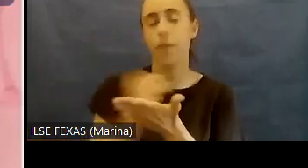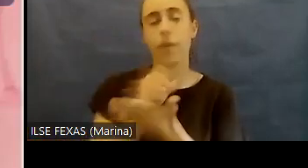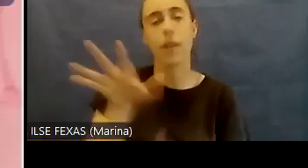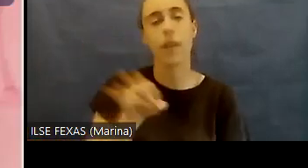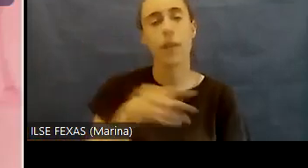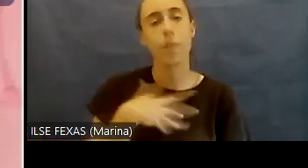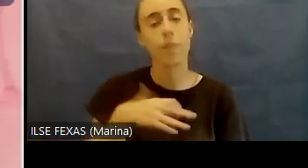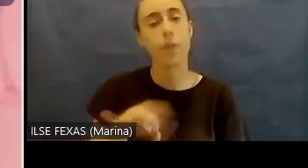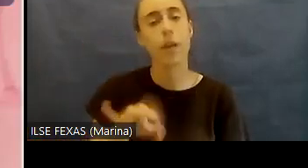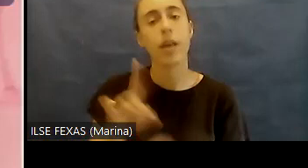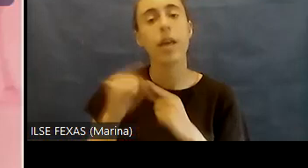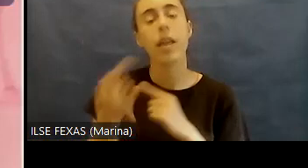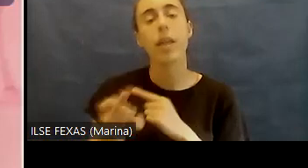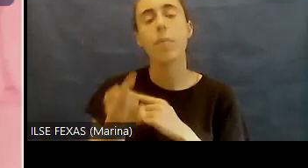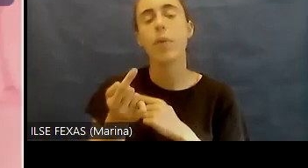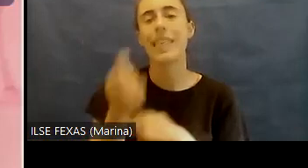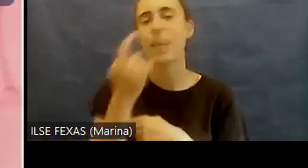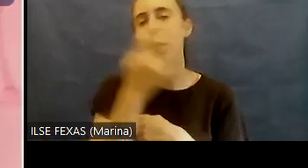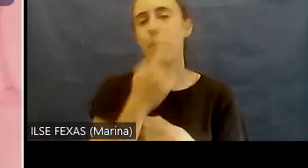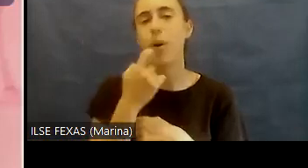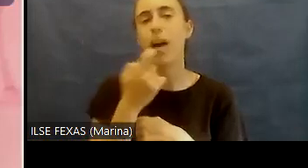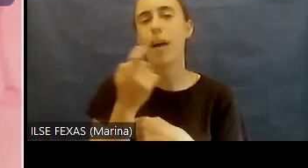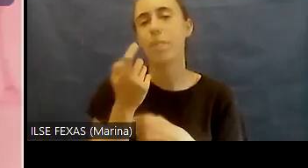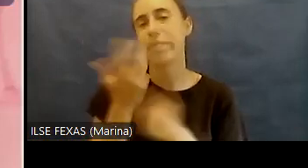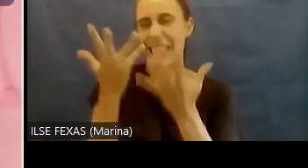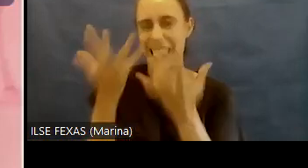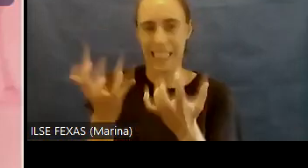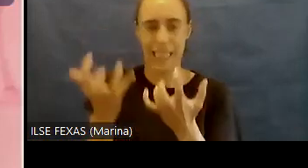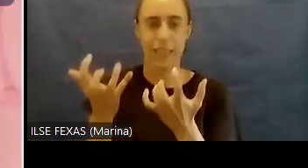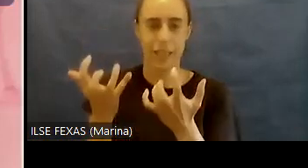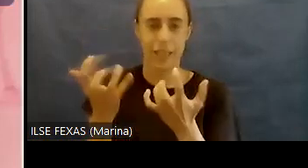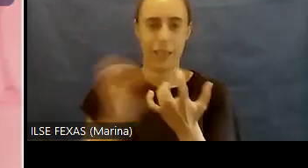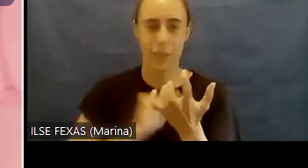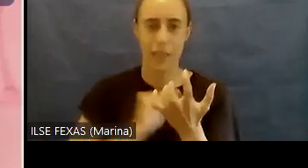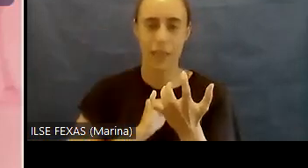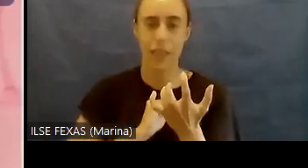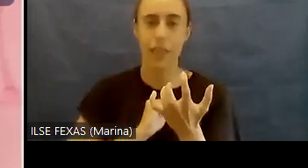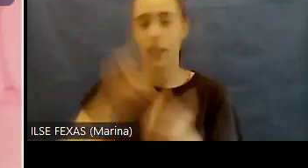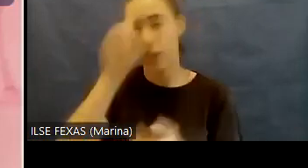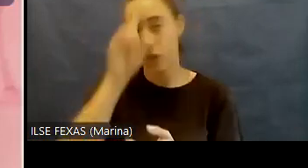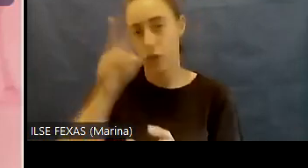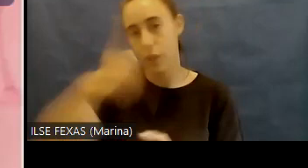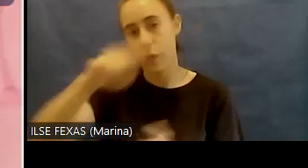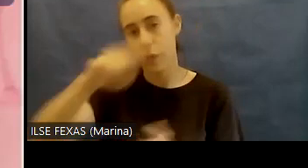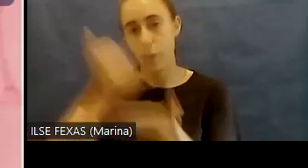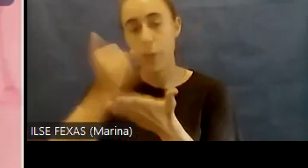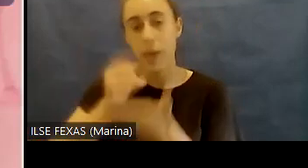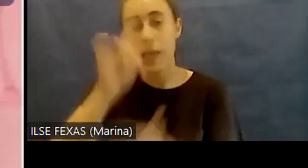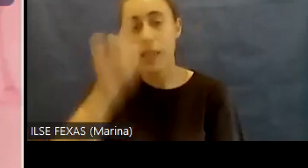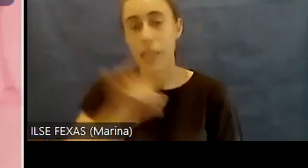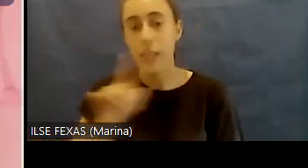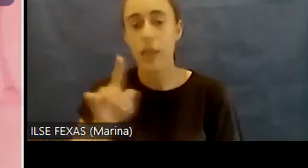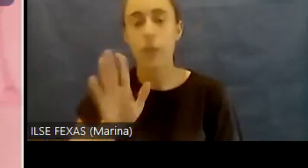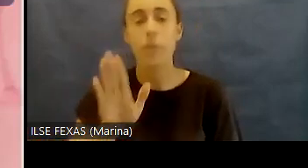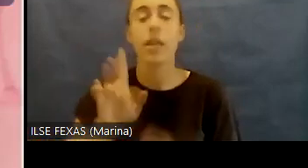además deja la boca bastante seca. Da un efecto, si lo habéis probado, os daréis cuenta que